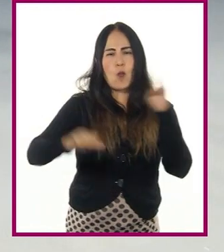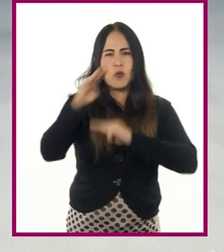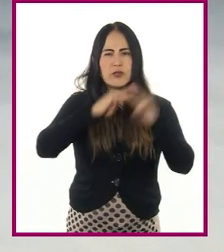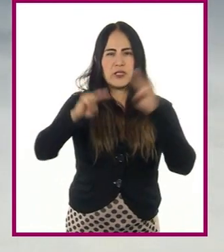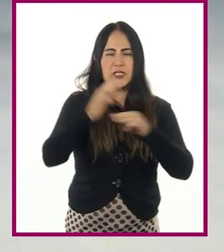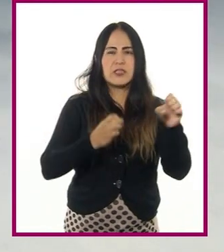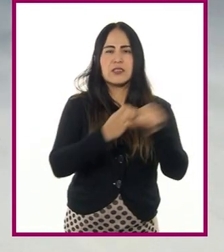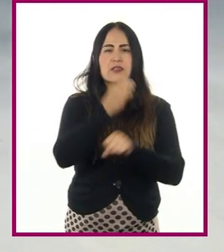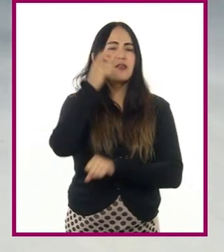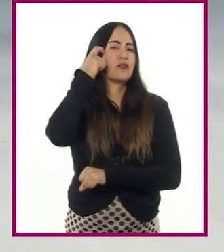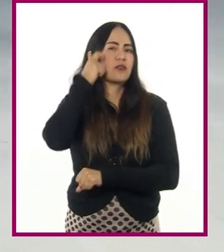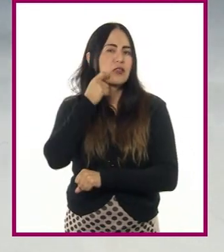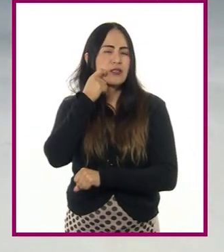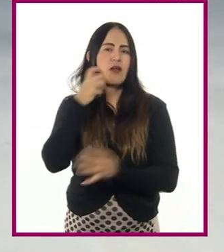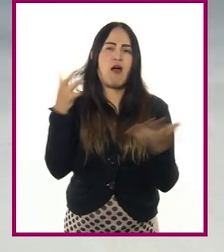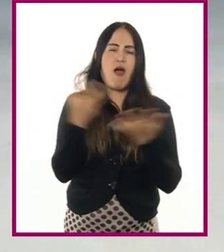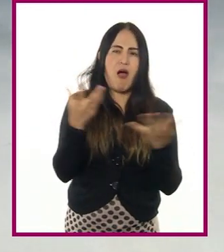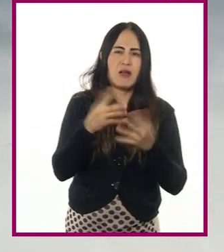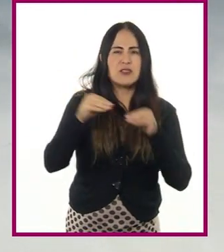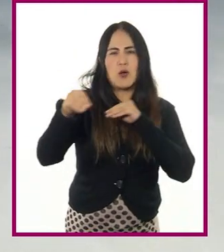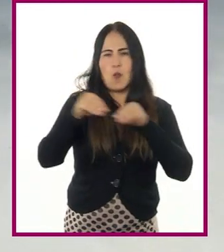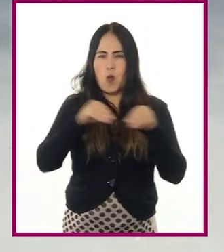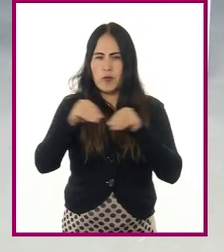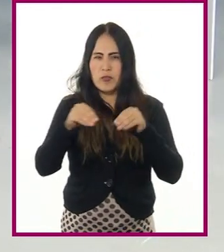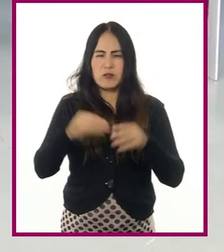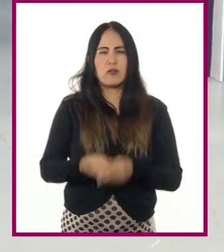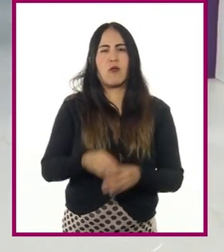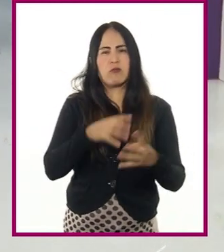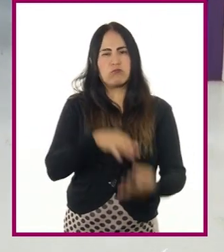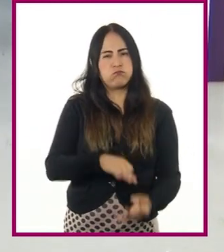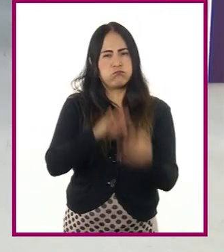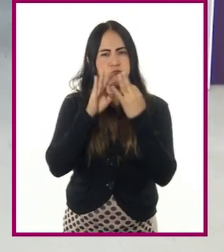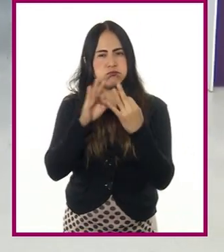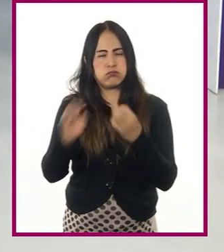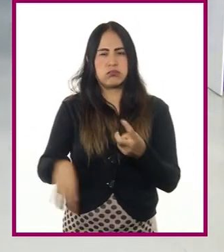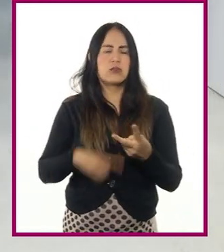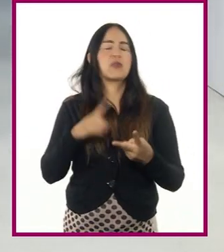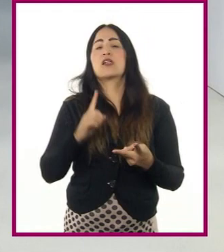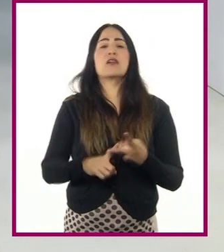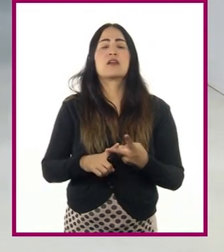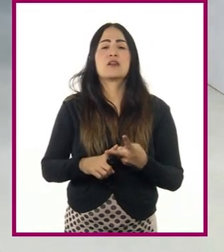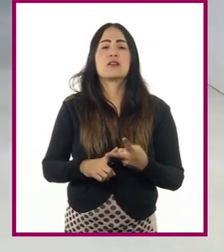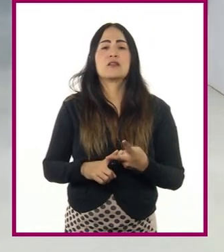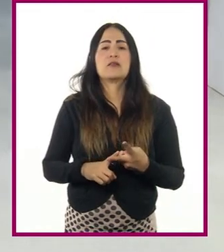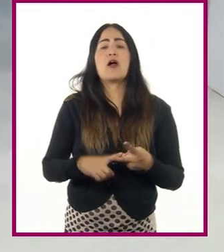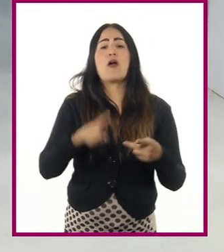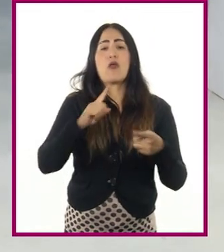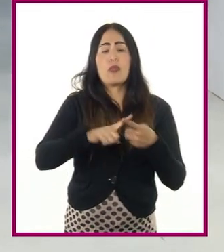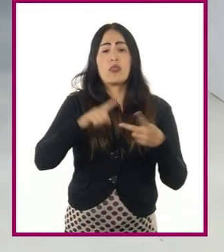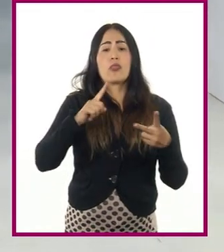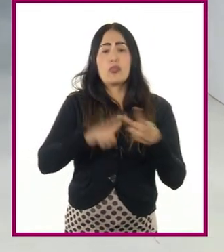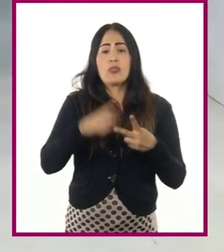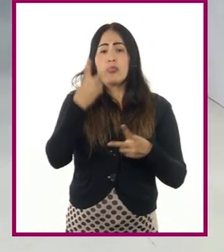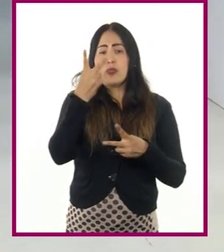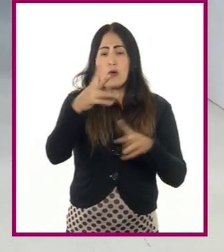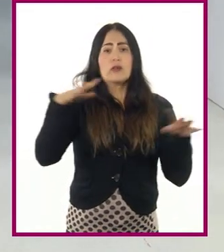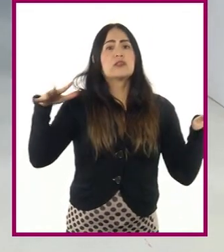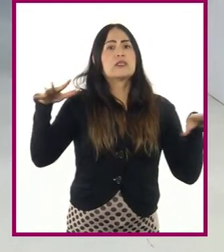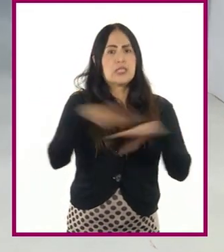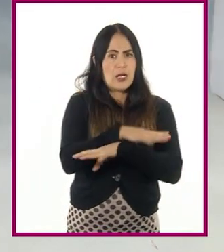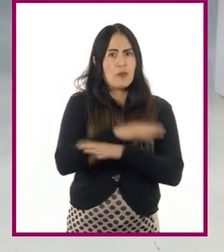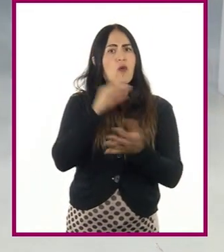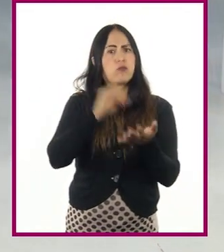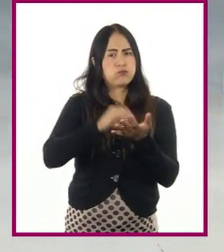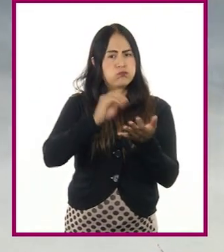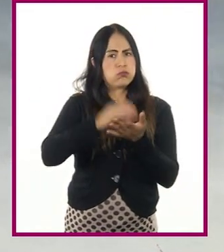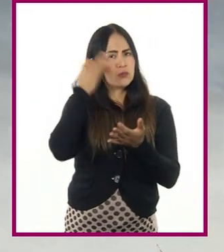Guerrero. De acuerdo con el doctor Luis Aboites, hay al menos 2 cambios duraderos que se originaron en